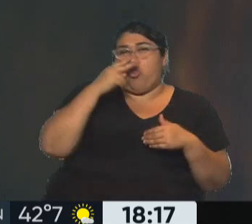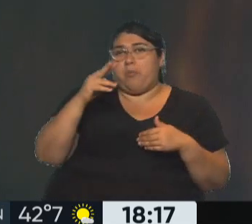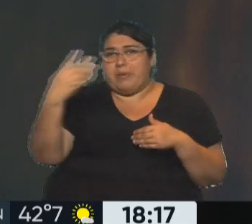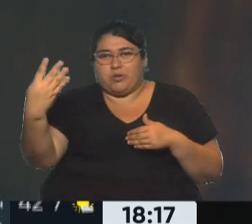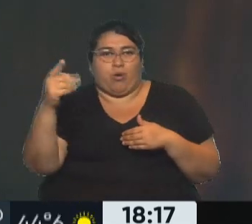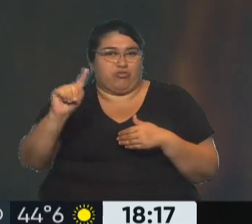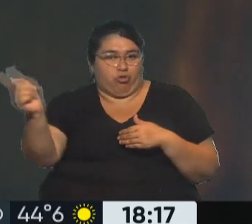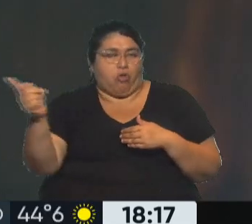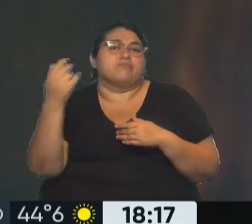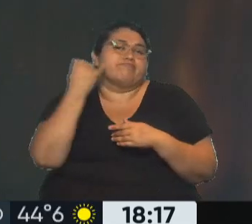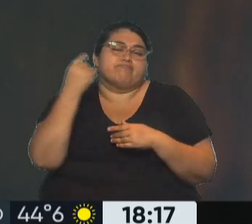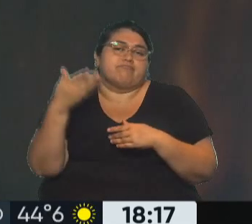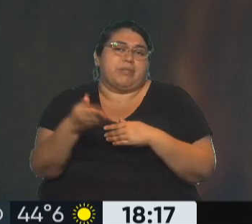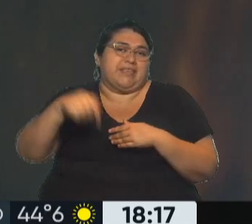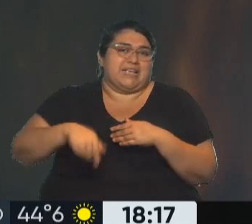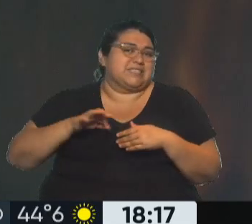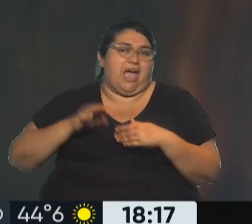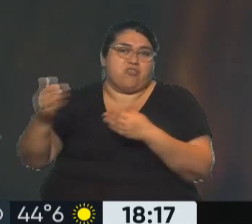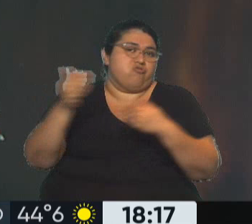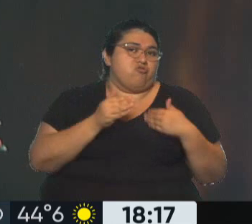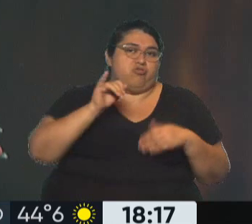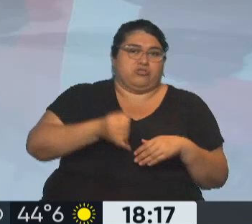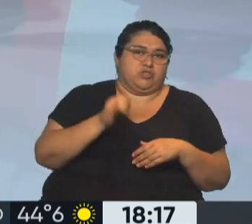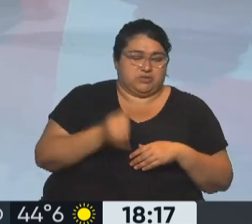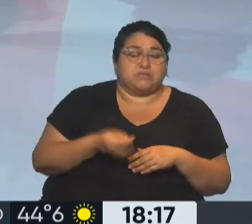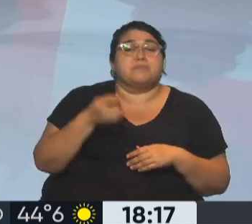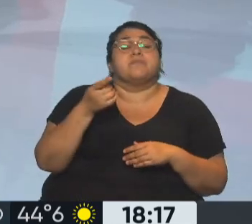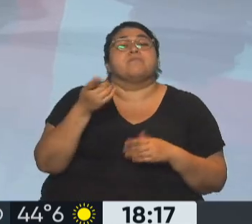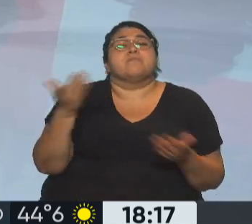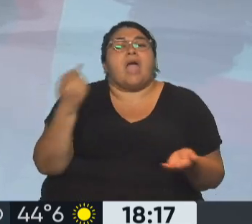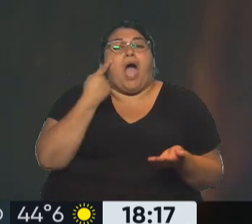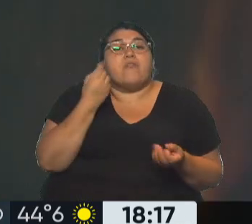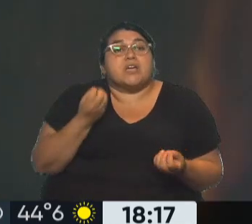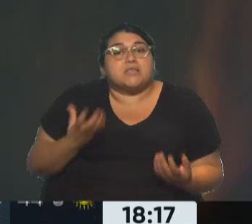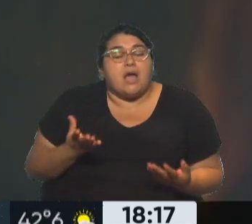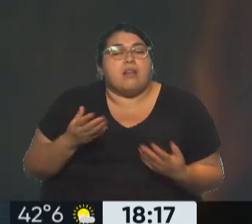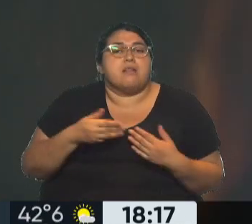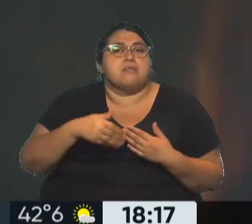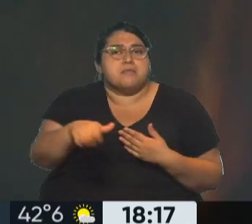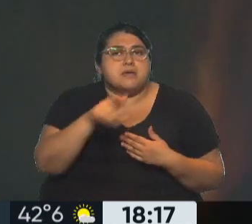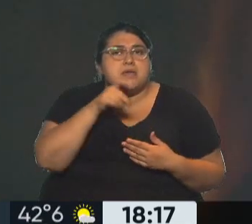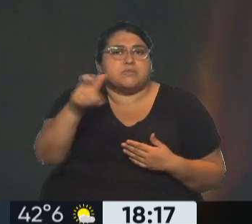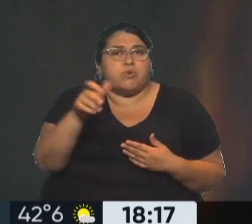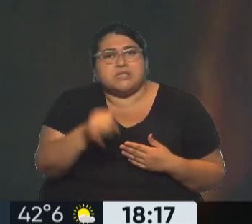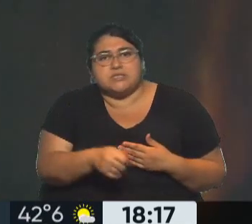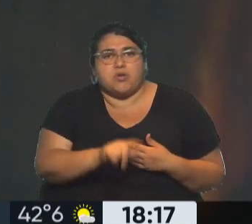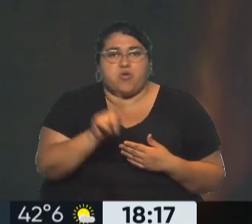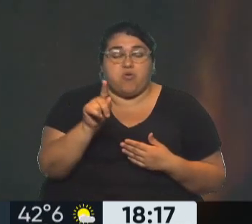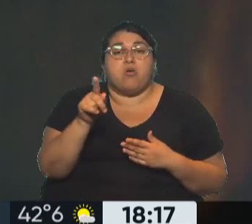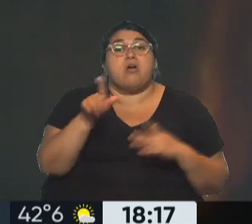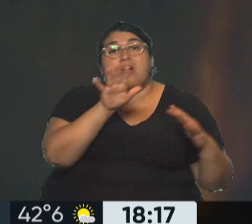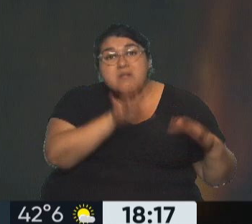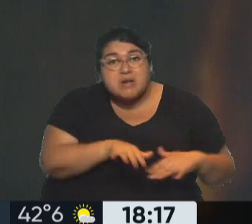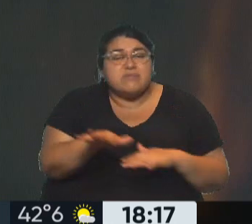2024, como lo habían planteado los legisladores. Hay que ver si esto da una respuesta, porque hasta el momento las manifestaciones